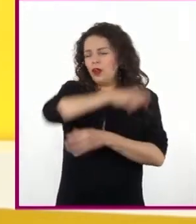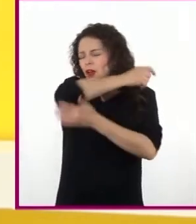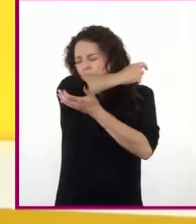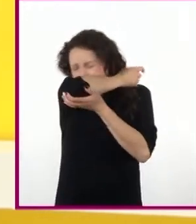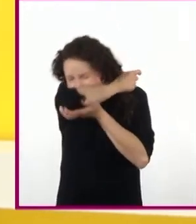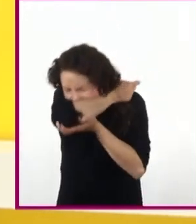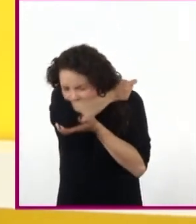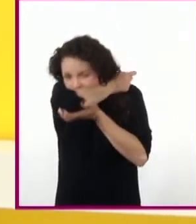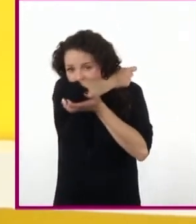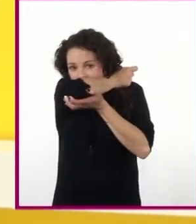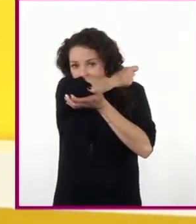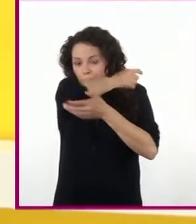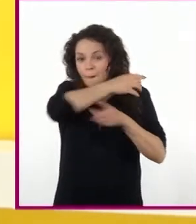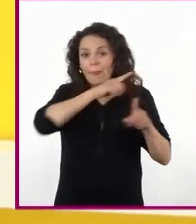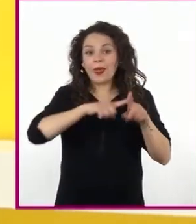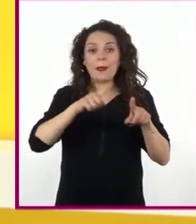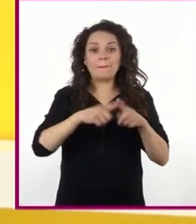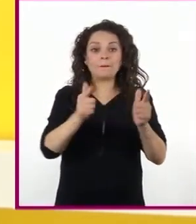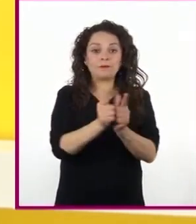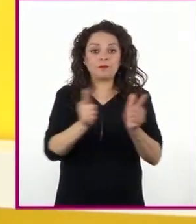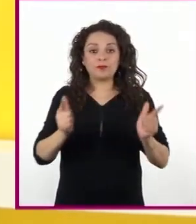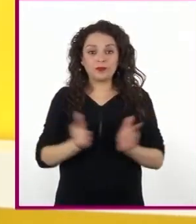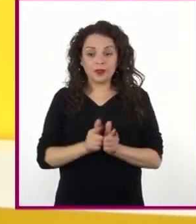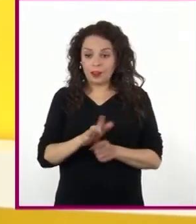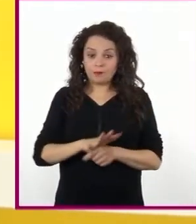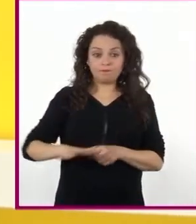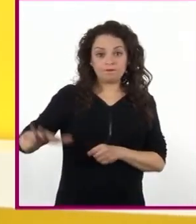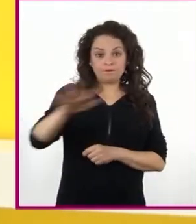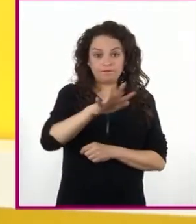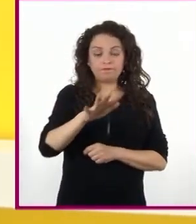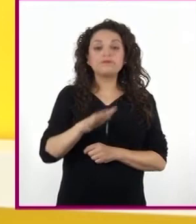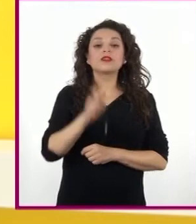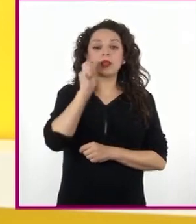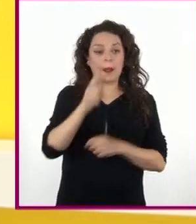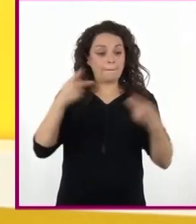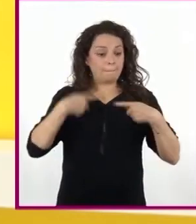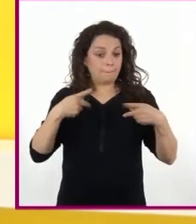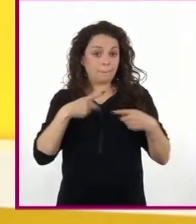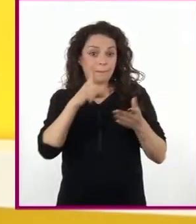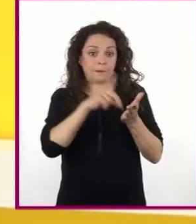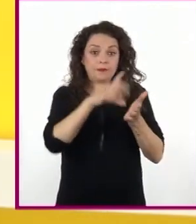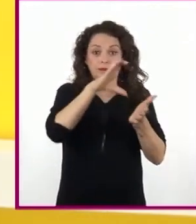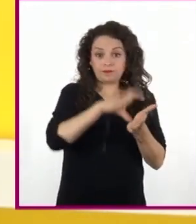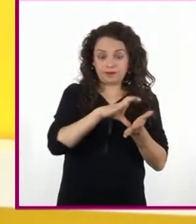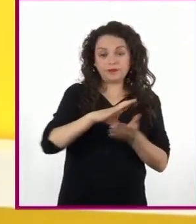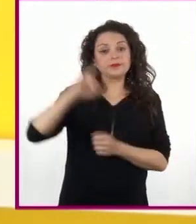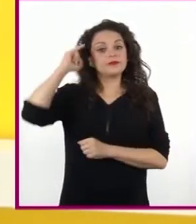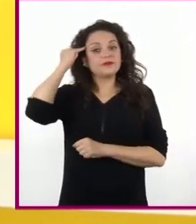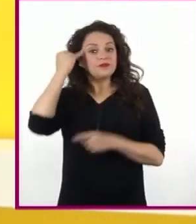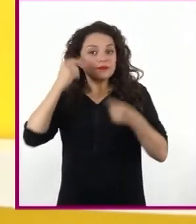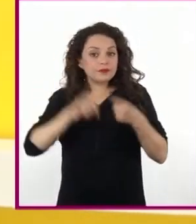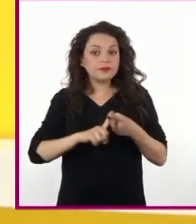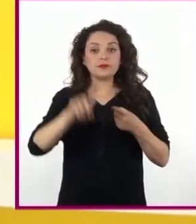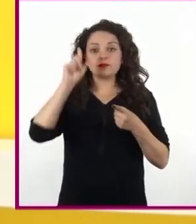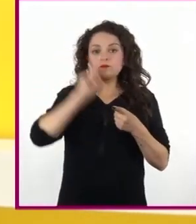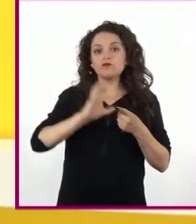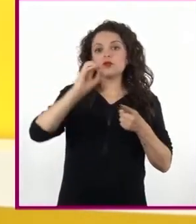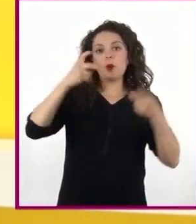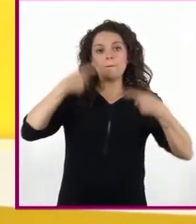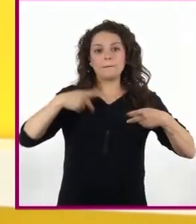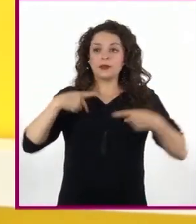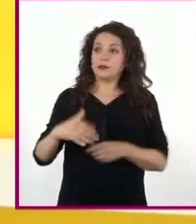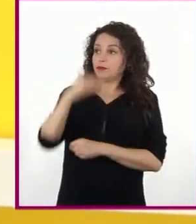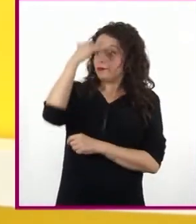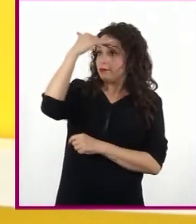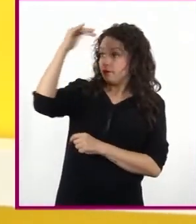población, es decir, en los grupos conformados por las personas con discapacidad, indígenas, mujeres o personas mayores,